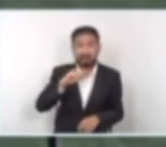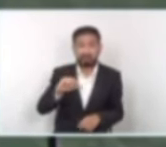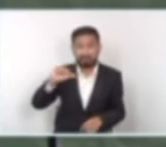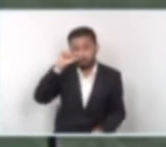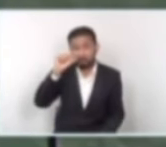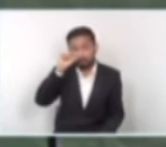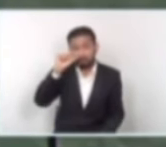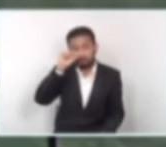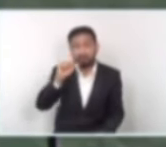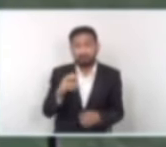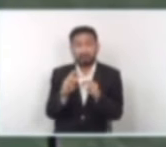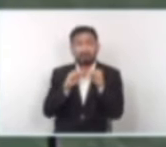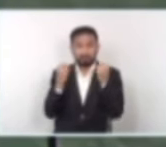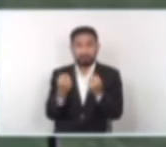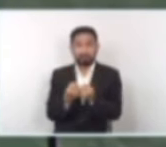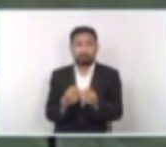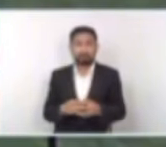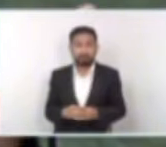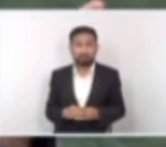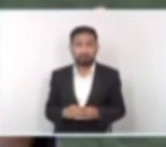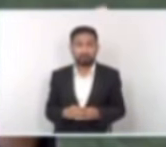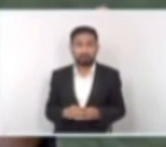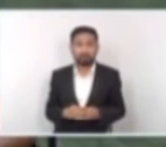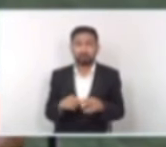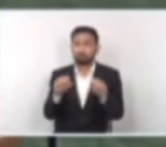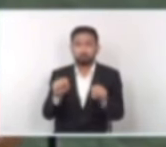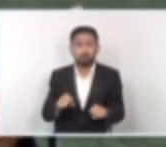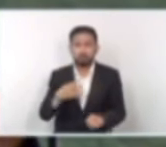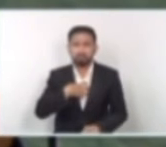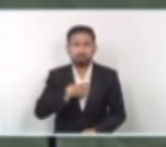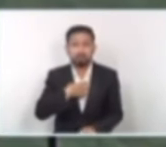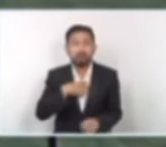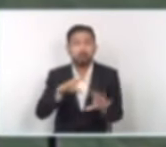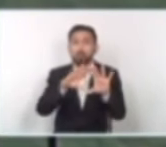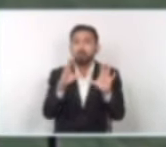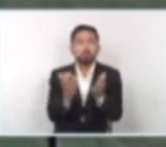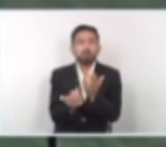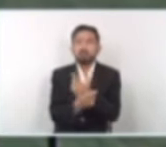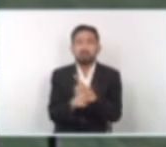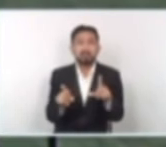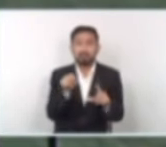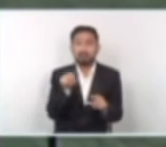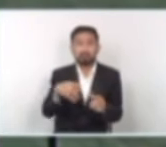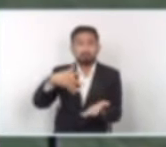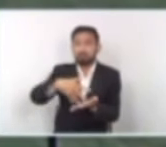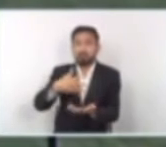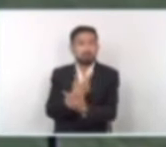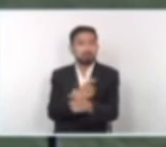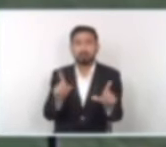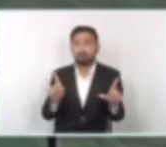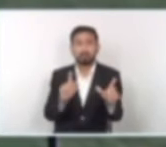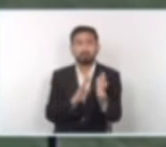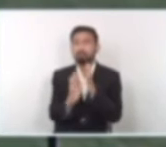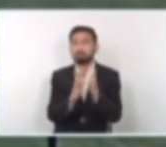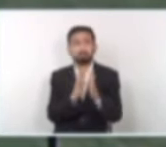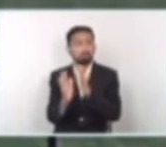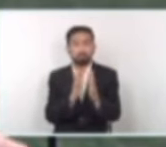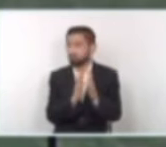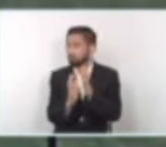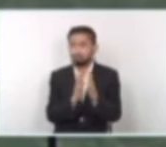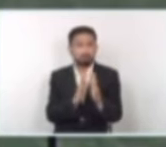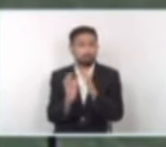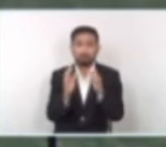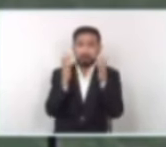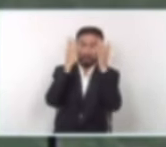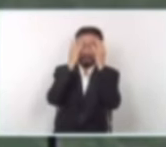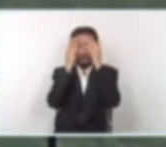las drogas. No puedes reclamar el título de mundo libre si ni siquiera tu gente es libre para caminar por las calles sin temor